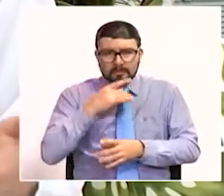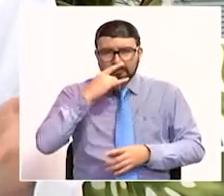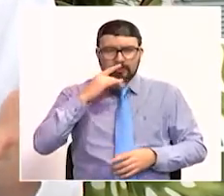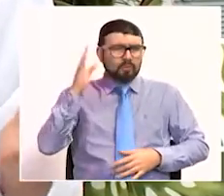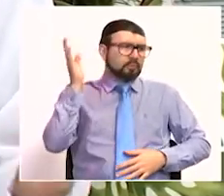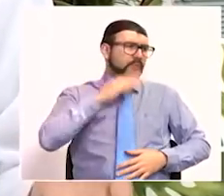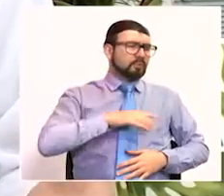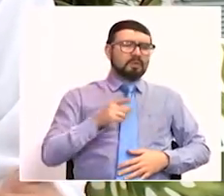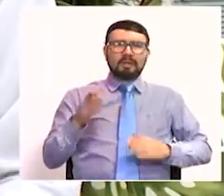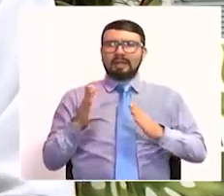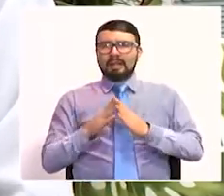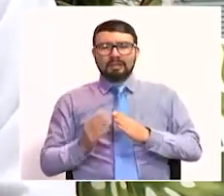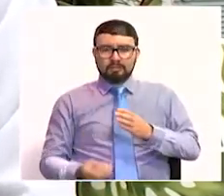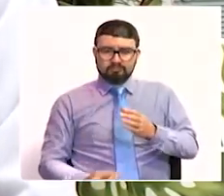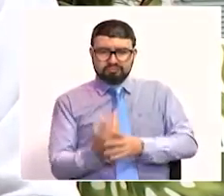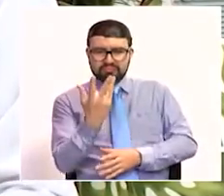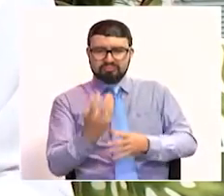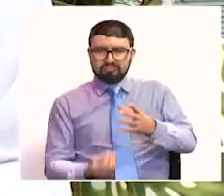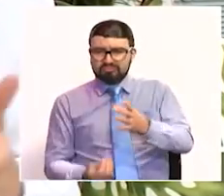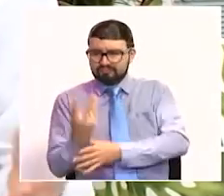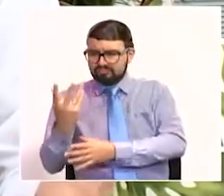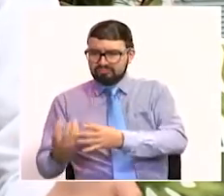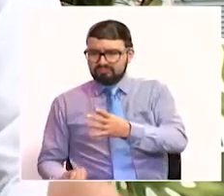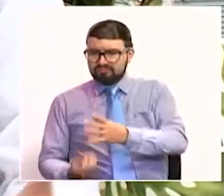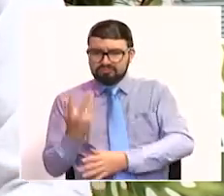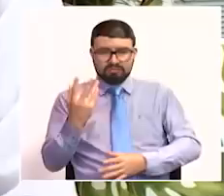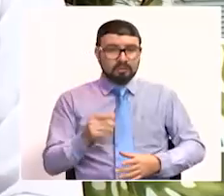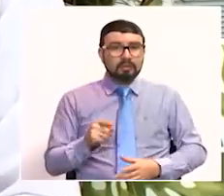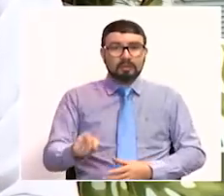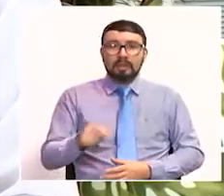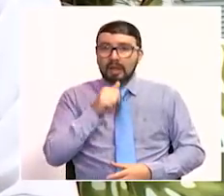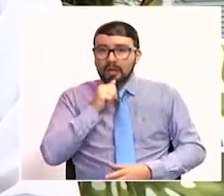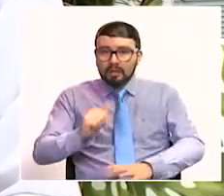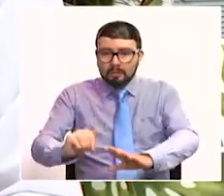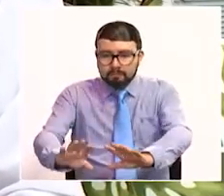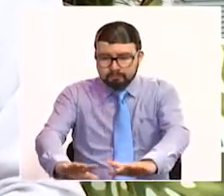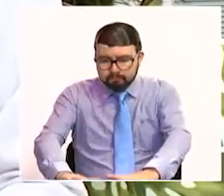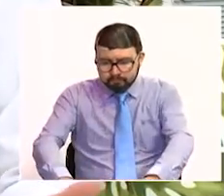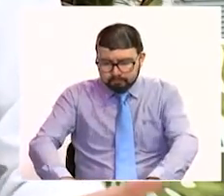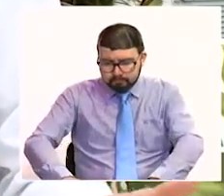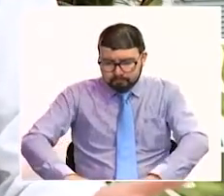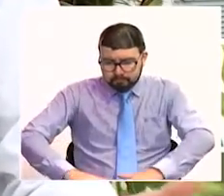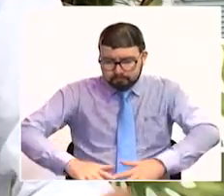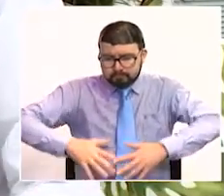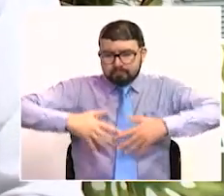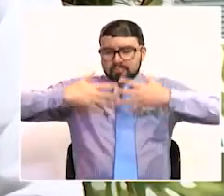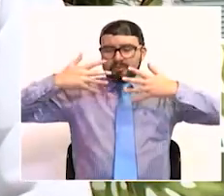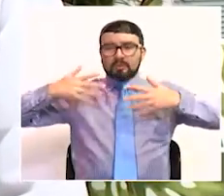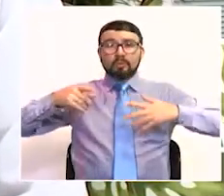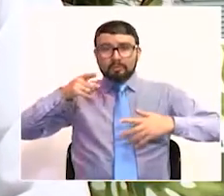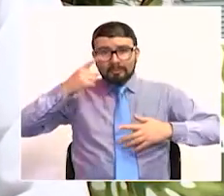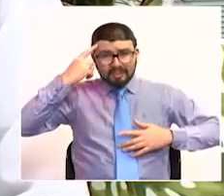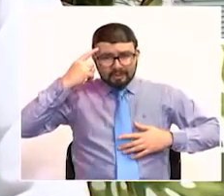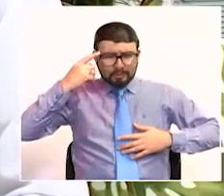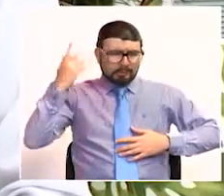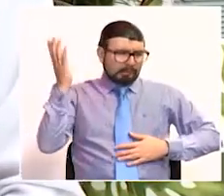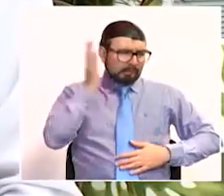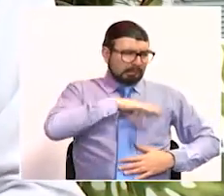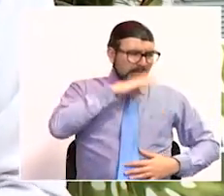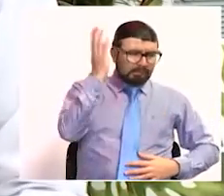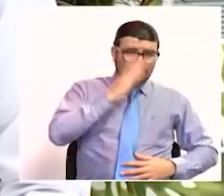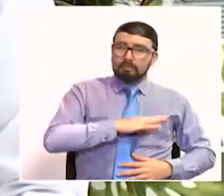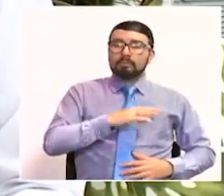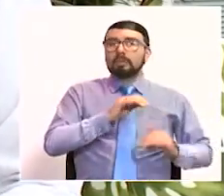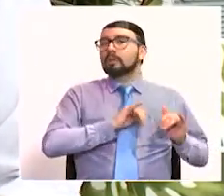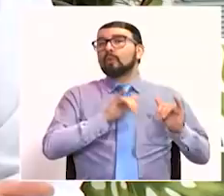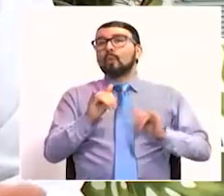casa, qué puede empezar a suceder en la casa, empieza a colapsar toda esa tubería. Ustedes ya se lo imaginan. ¿Qué pasa?